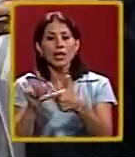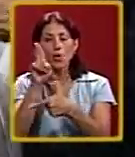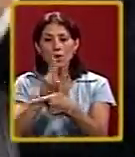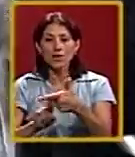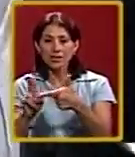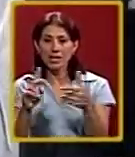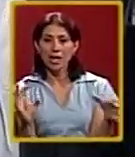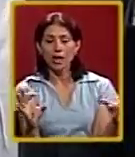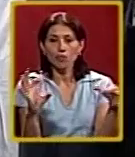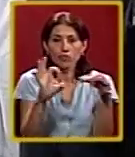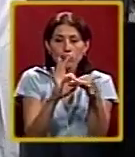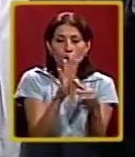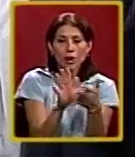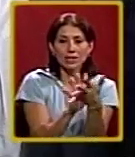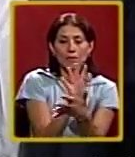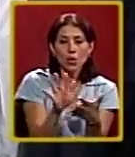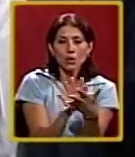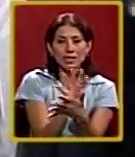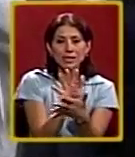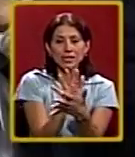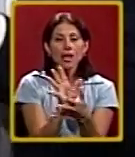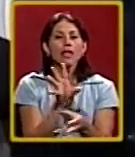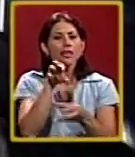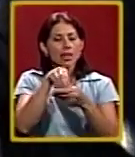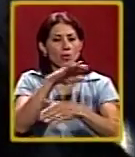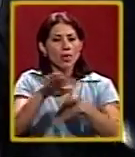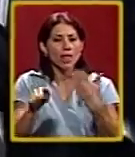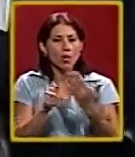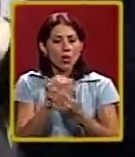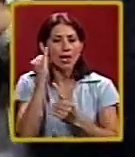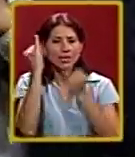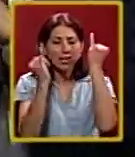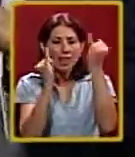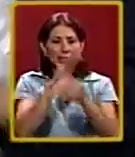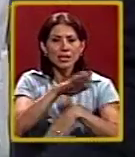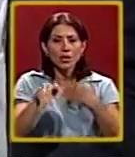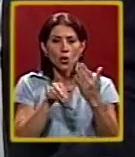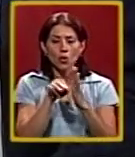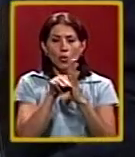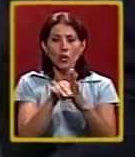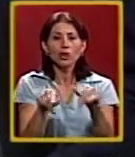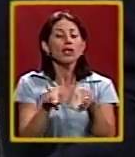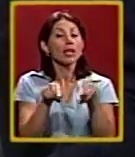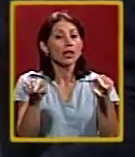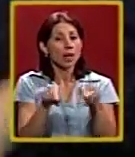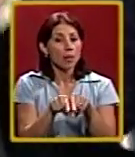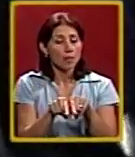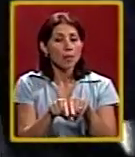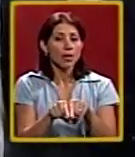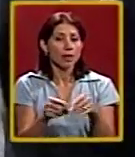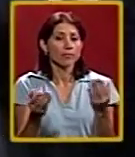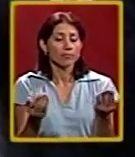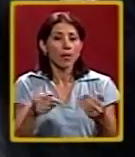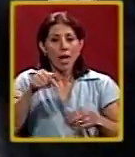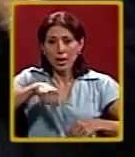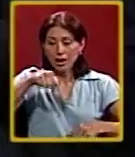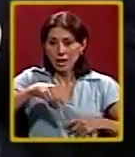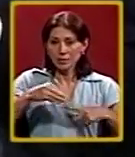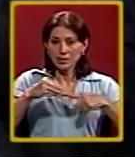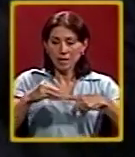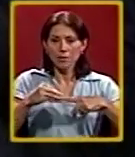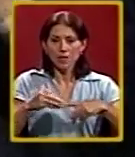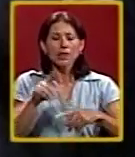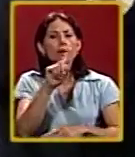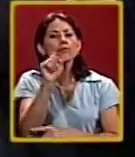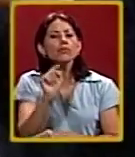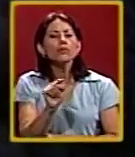universitaria. Sí. Dentro de todas esas ideas, todos los modelos y la propia realidad particular de acá, ¿cómo ve usted la